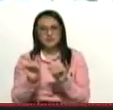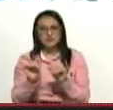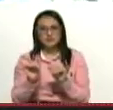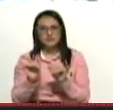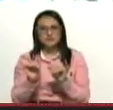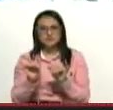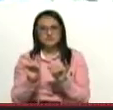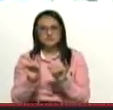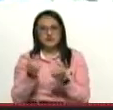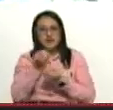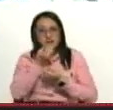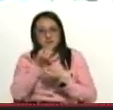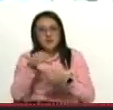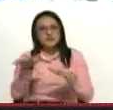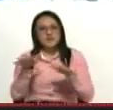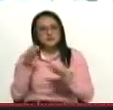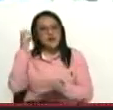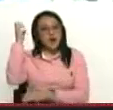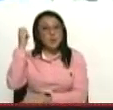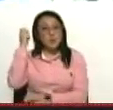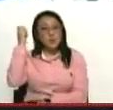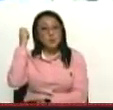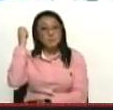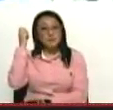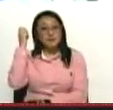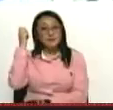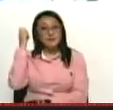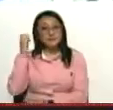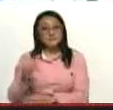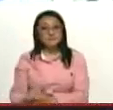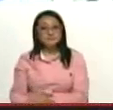de la belleza europea clásica